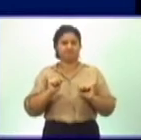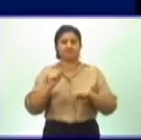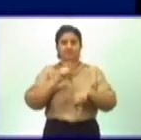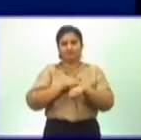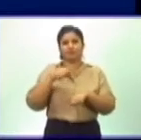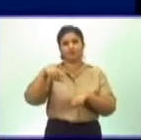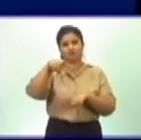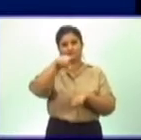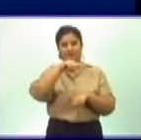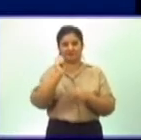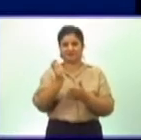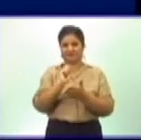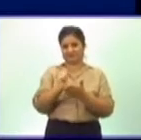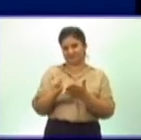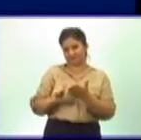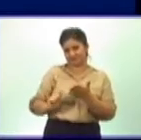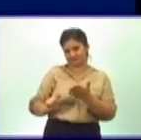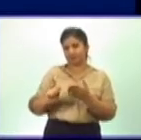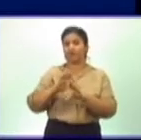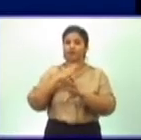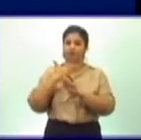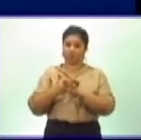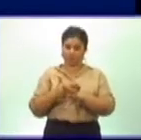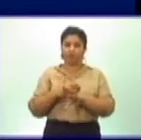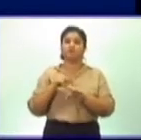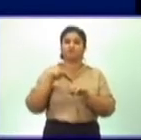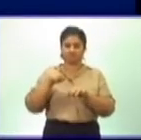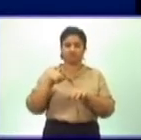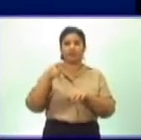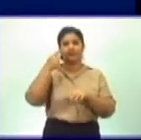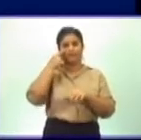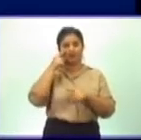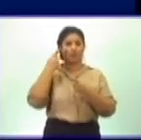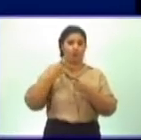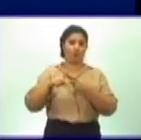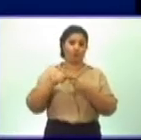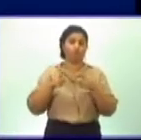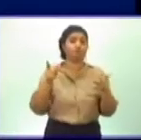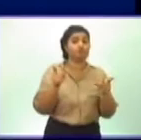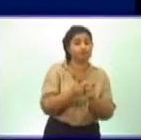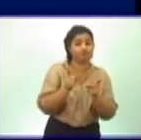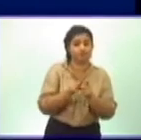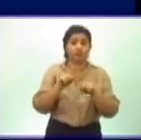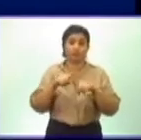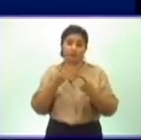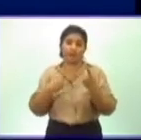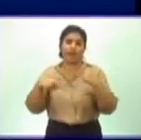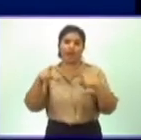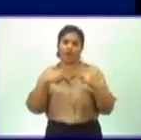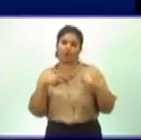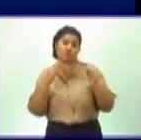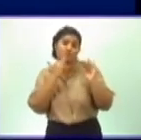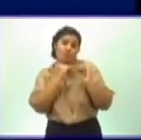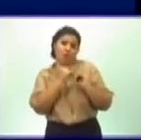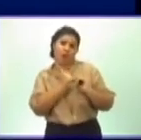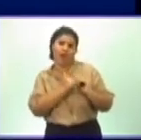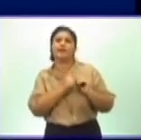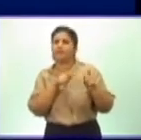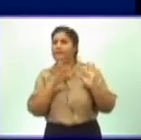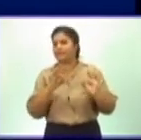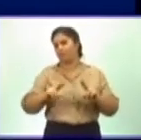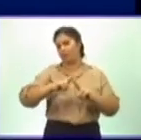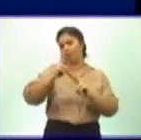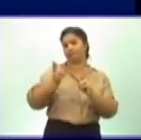pregunta y los parlamentos yo se los voy a reproducir en pantalla, porque yo sé que muchos no tienen la obra en sus manos ni la